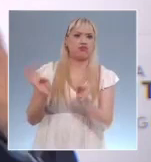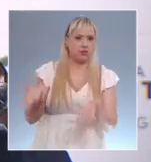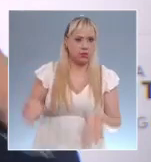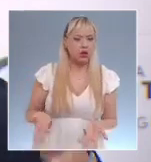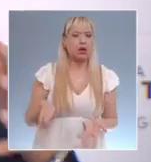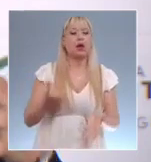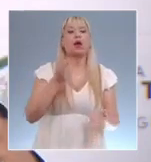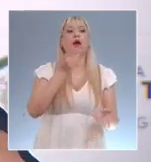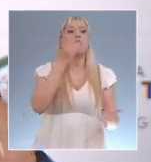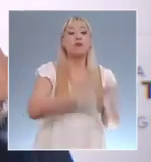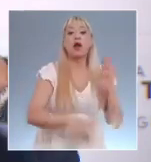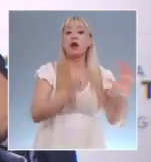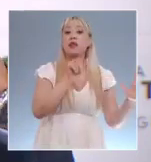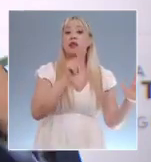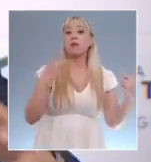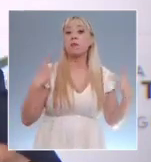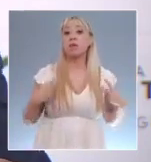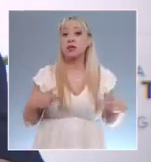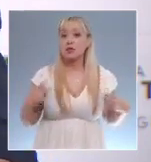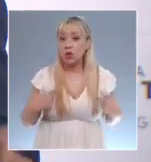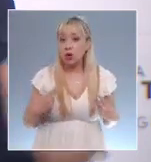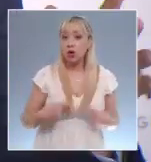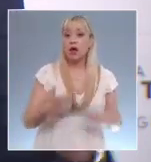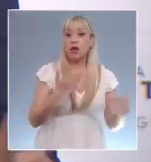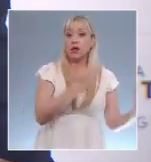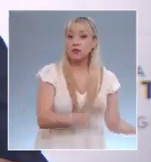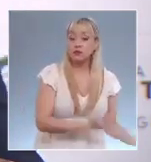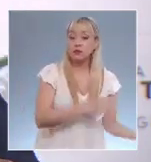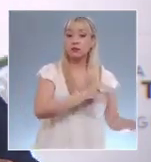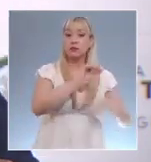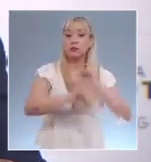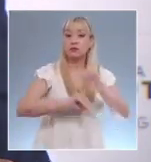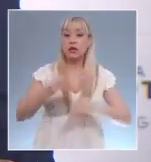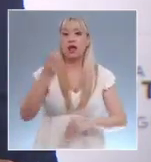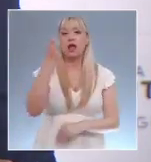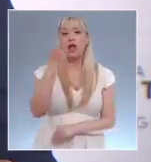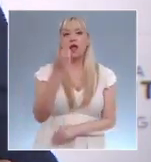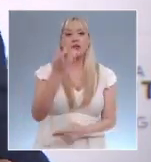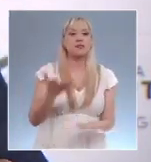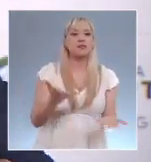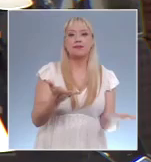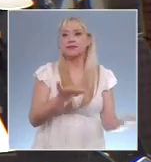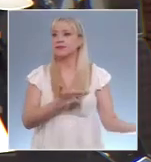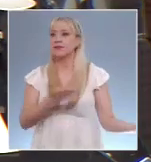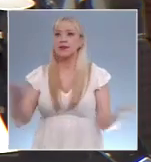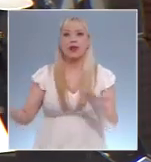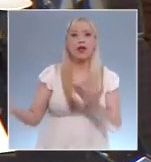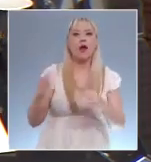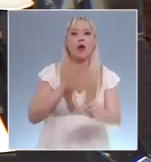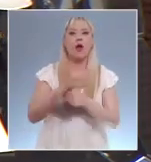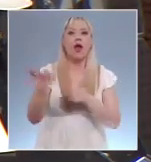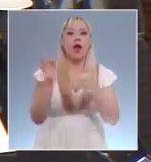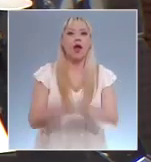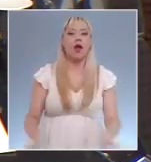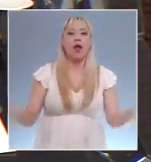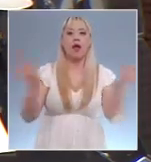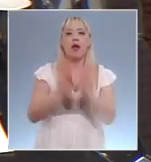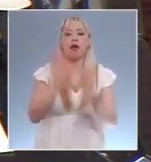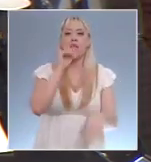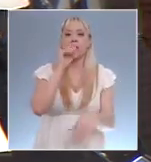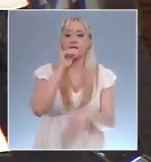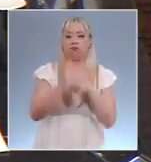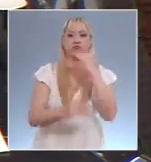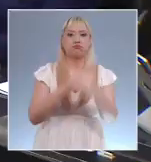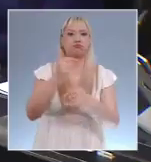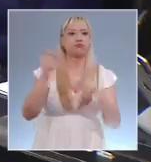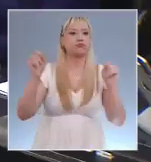Entonces, en esa dicotomía que hay de unos y otros, pues no han podido avanzar. Entre los asuntos que discutirán las y